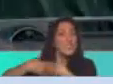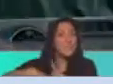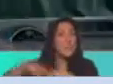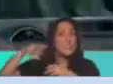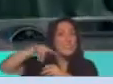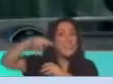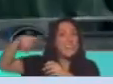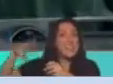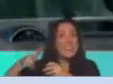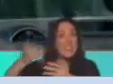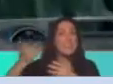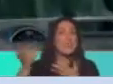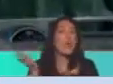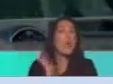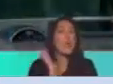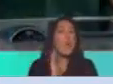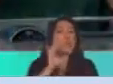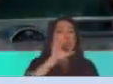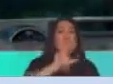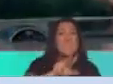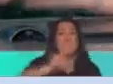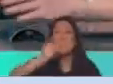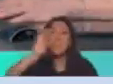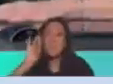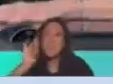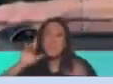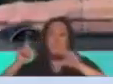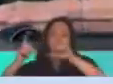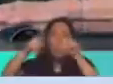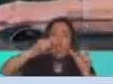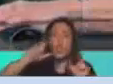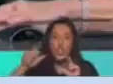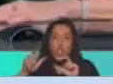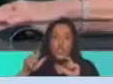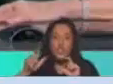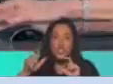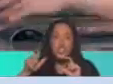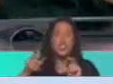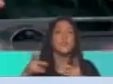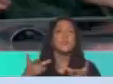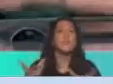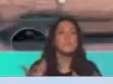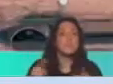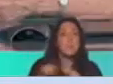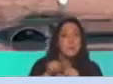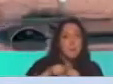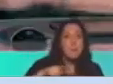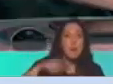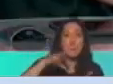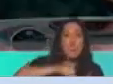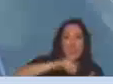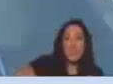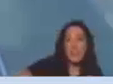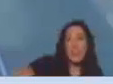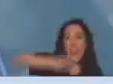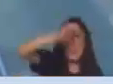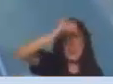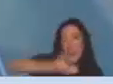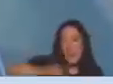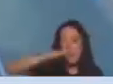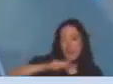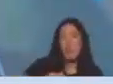pero tomografías del terreno que van a poder hacer imágenes de elevaciones desplazamientos de tierra